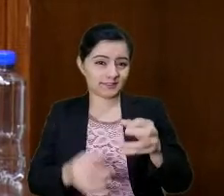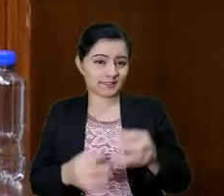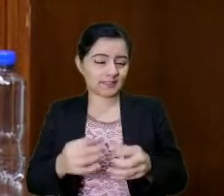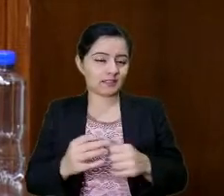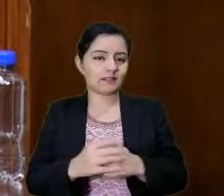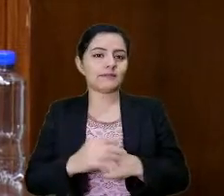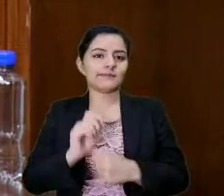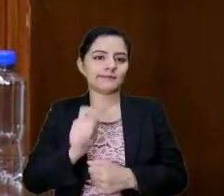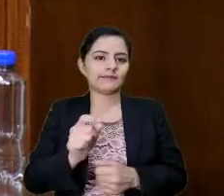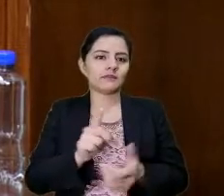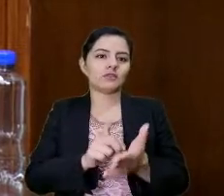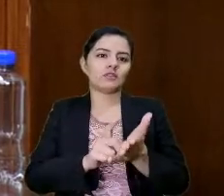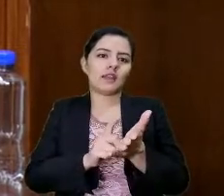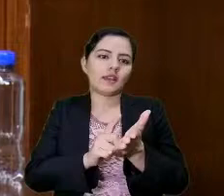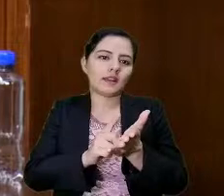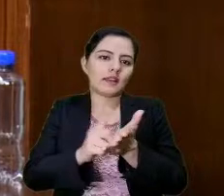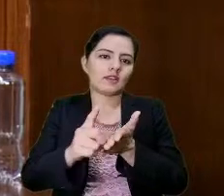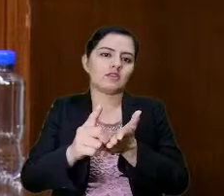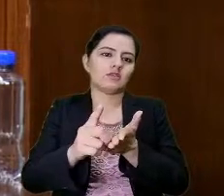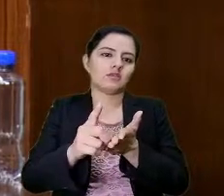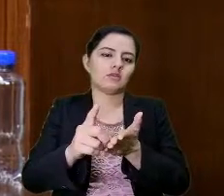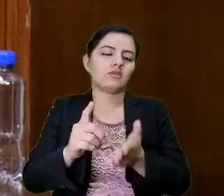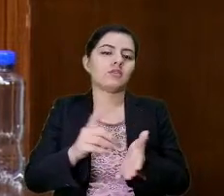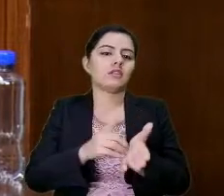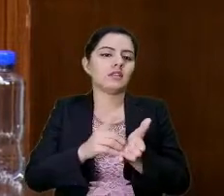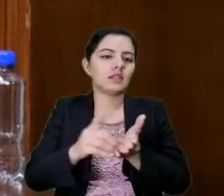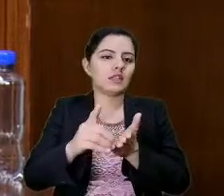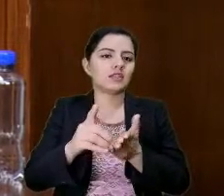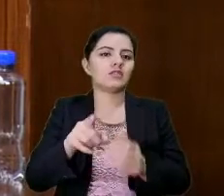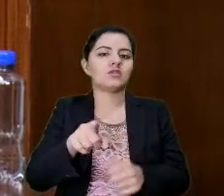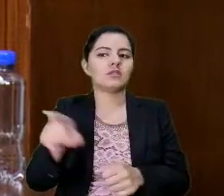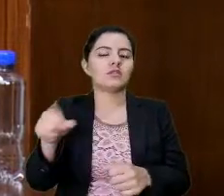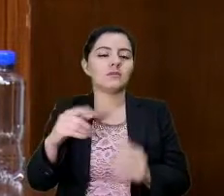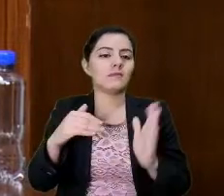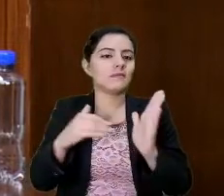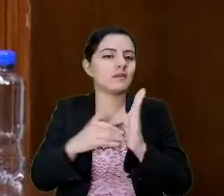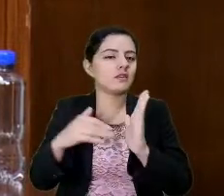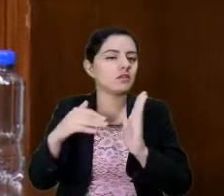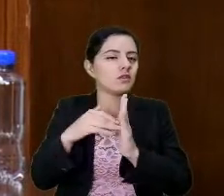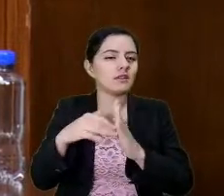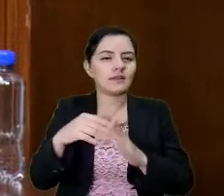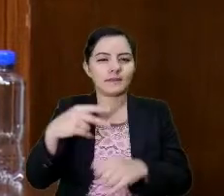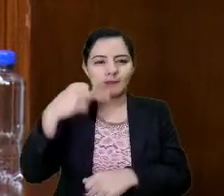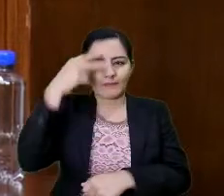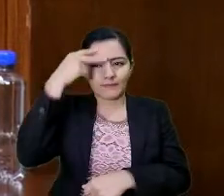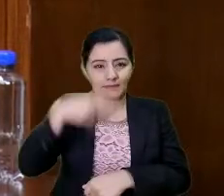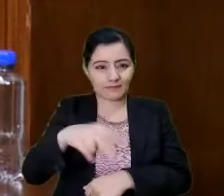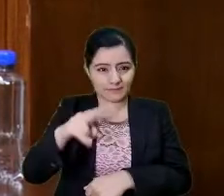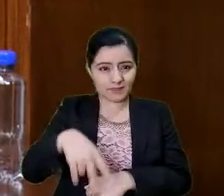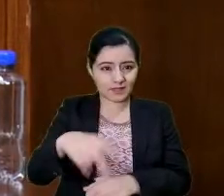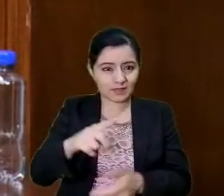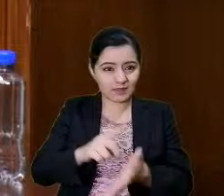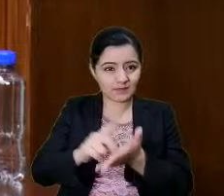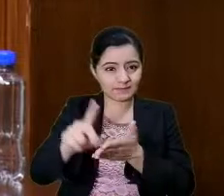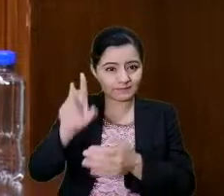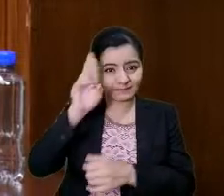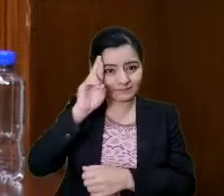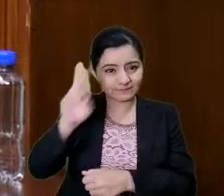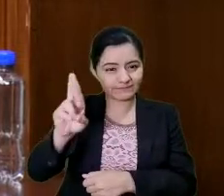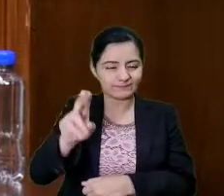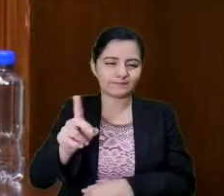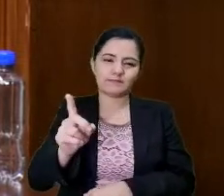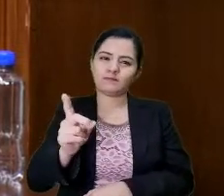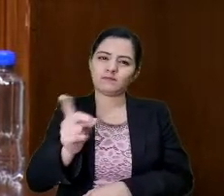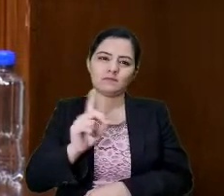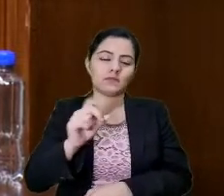derecho a los que millones de mexicanos no tienen acceso. Durante décadas se ha manejado un